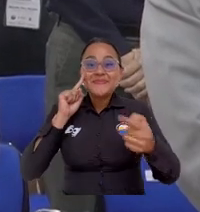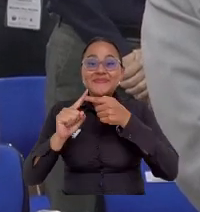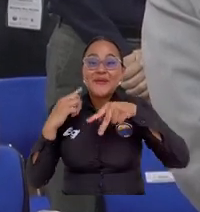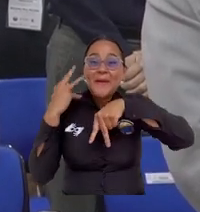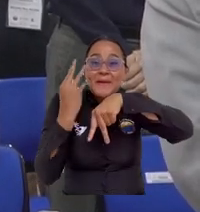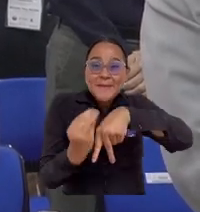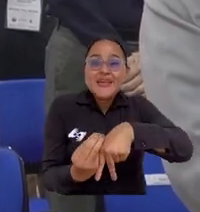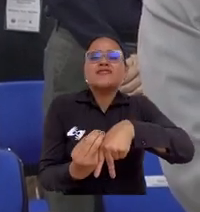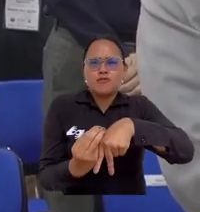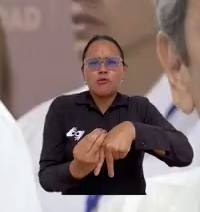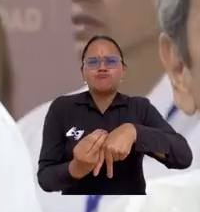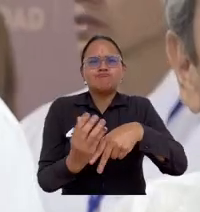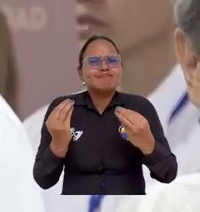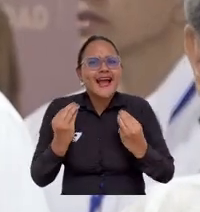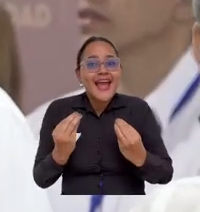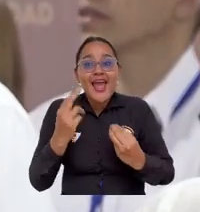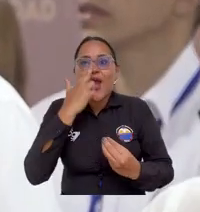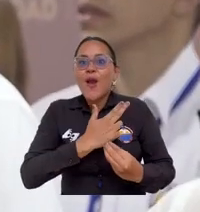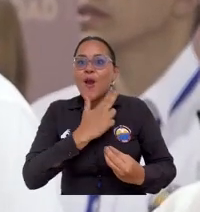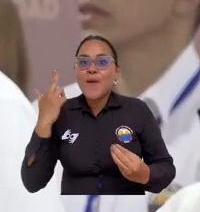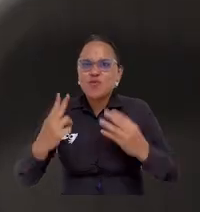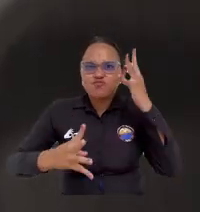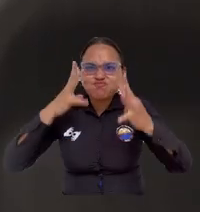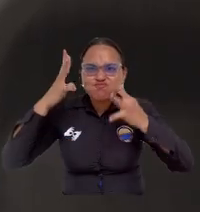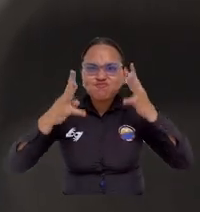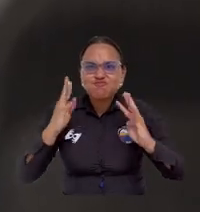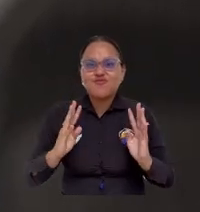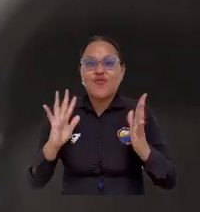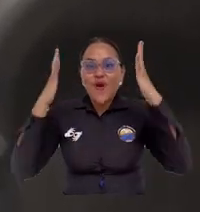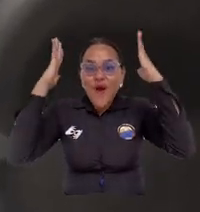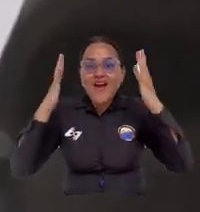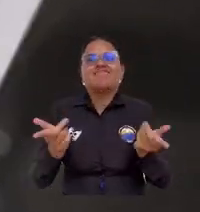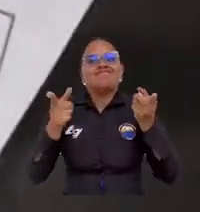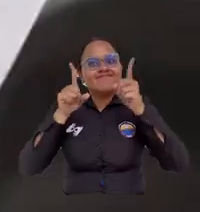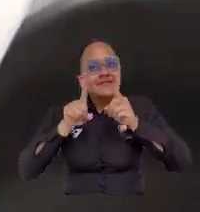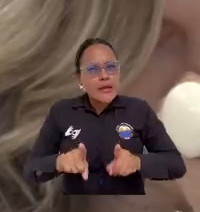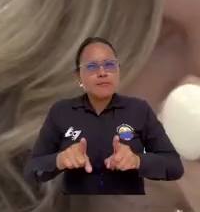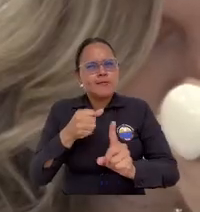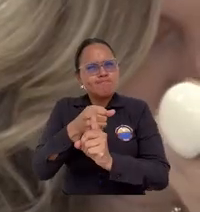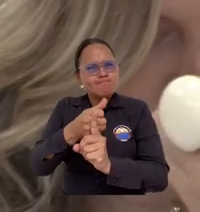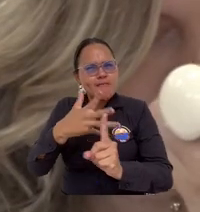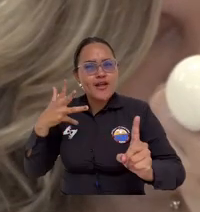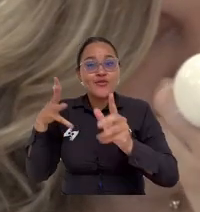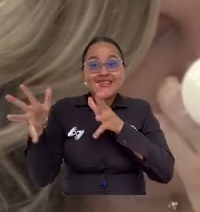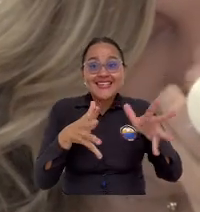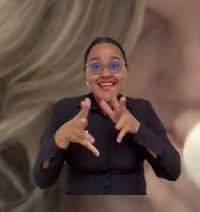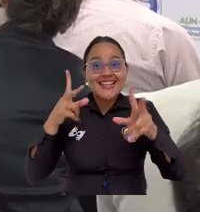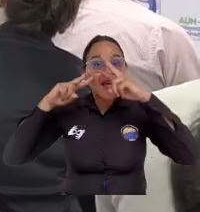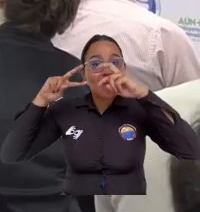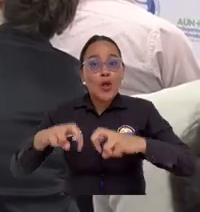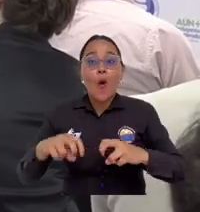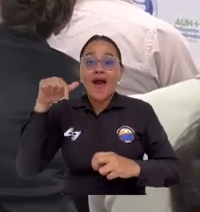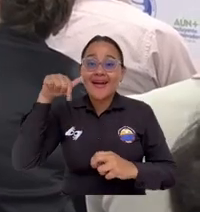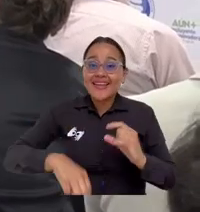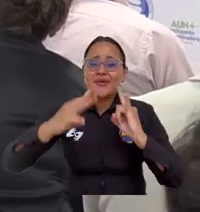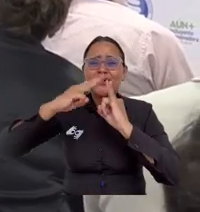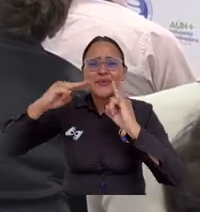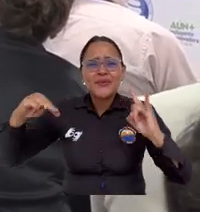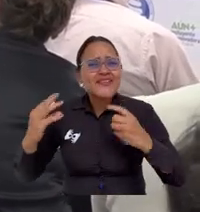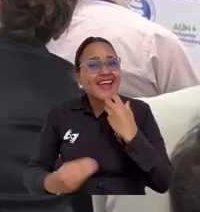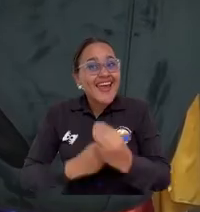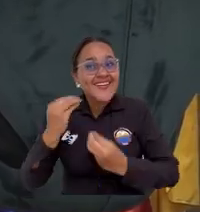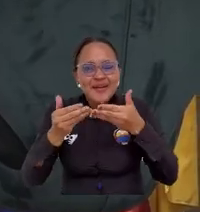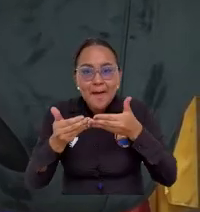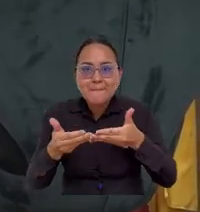Con la misión de promover el compromiso de celebrar la innovación, amplificar el impacto de enseñanza e investigación, la Universidad del